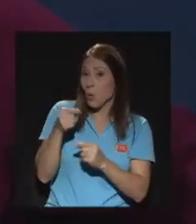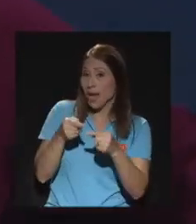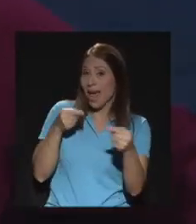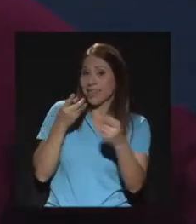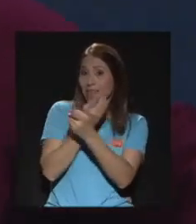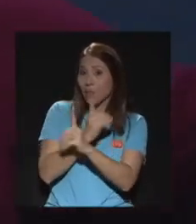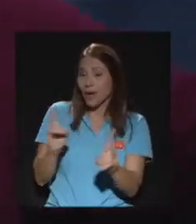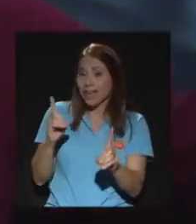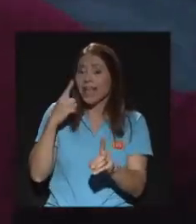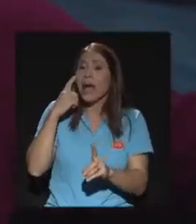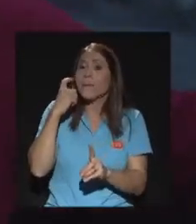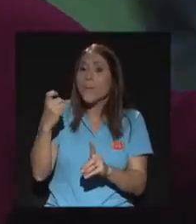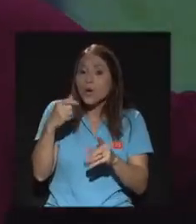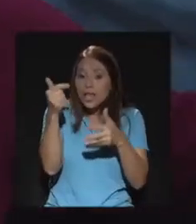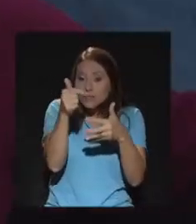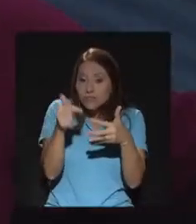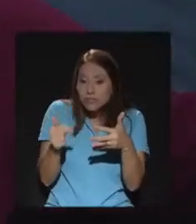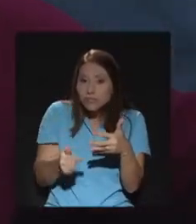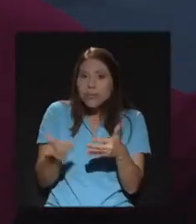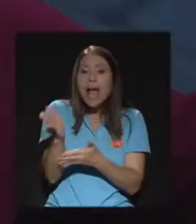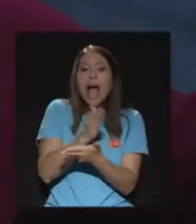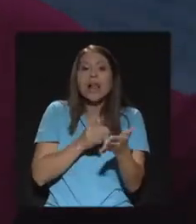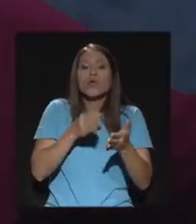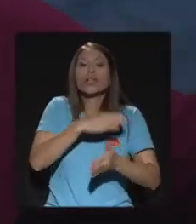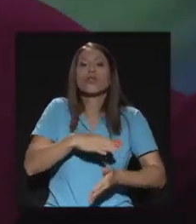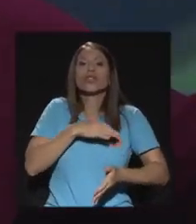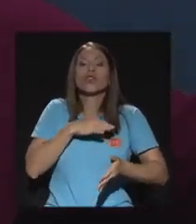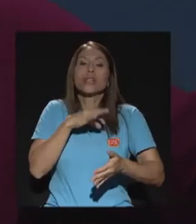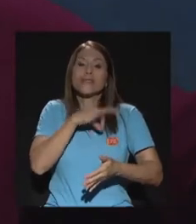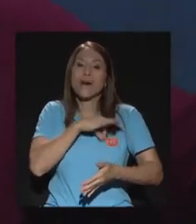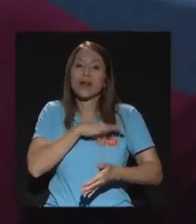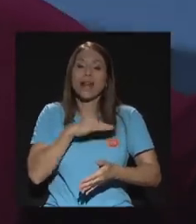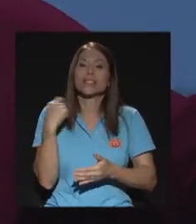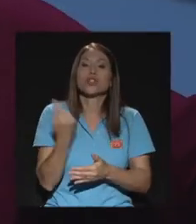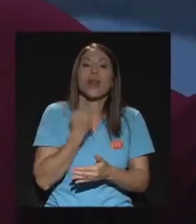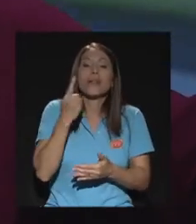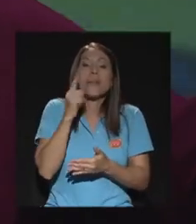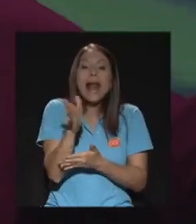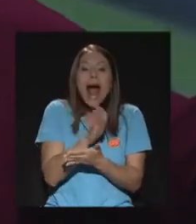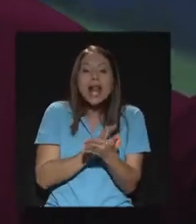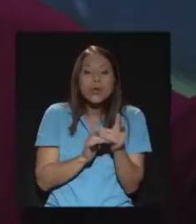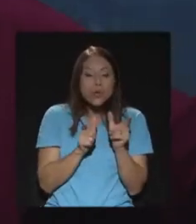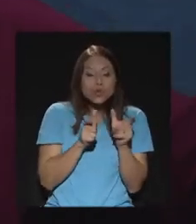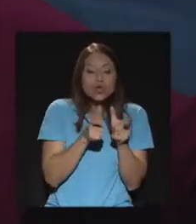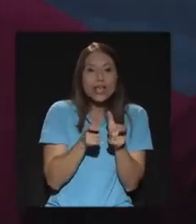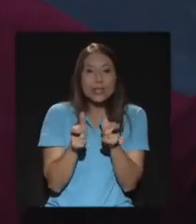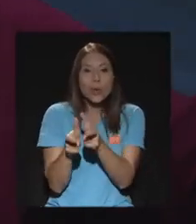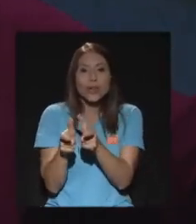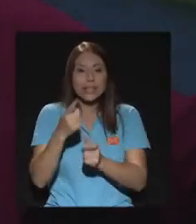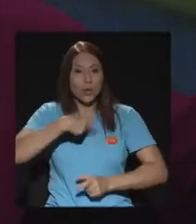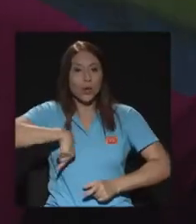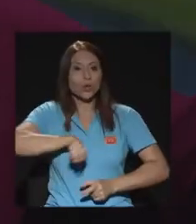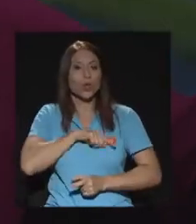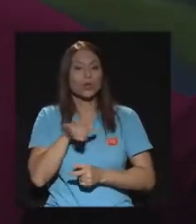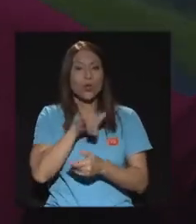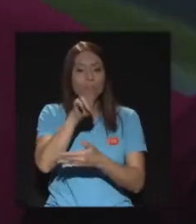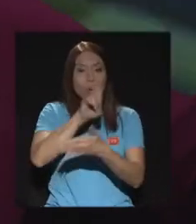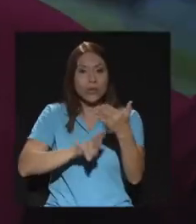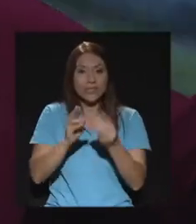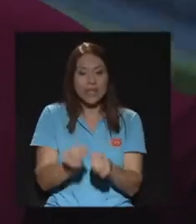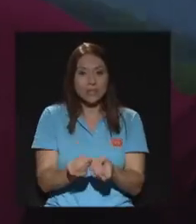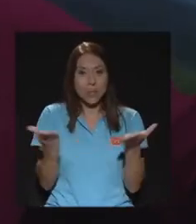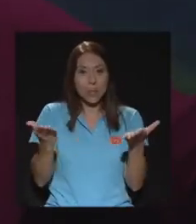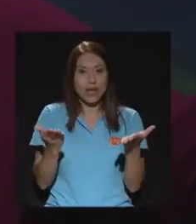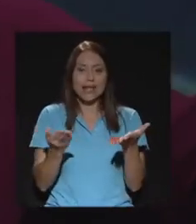una serie de condiciones favorables solo para algunos sectores. Lo que como universidades públicas nosotros hemos reclamado en